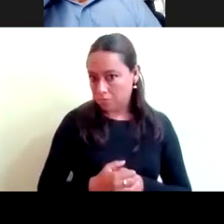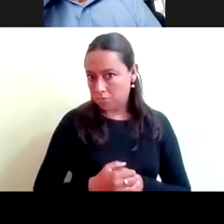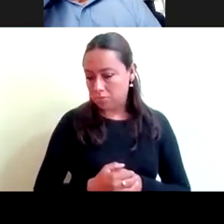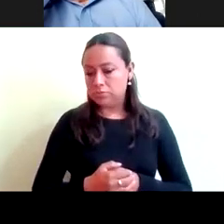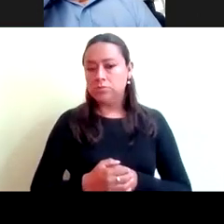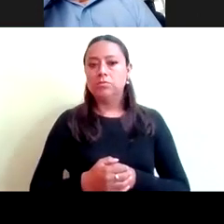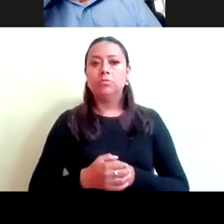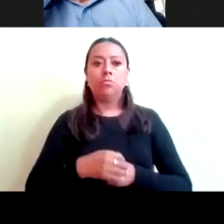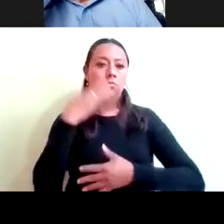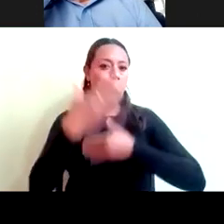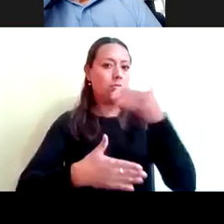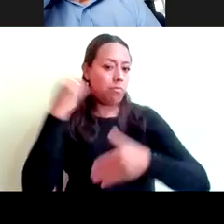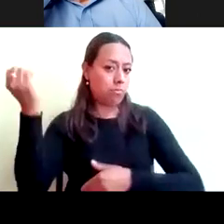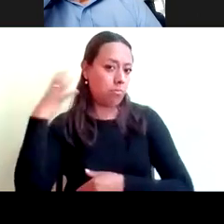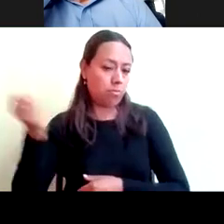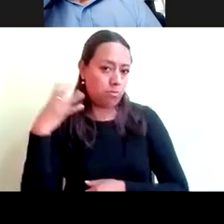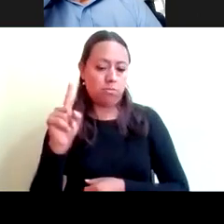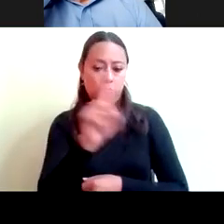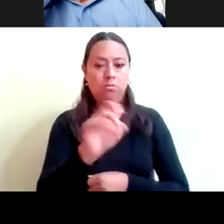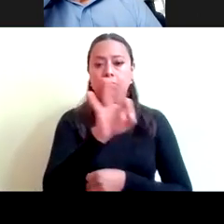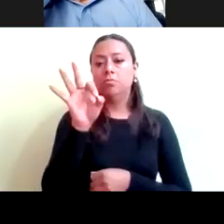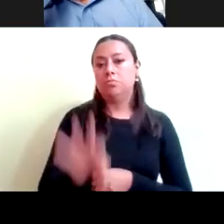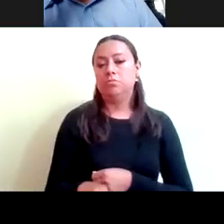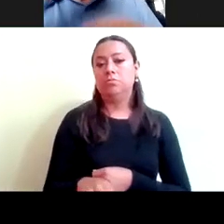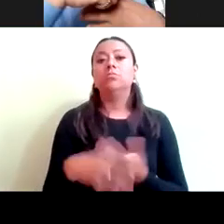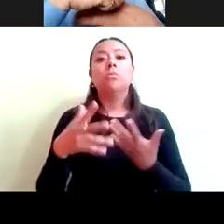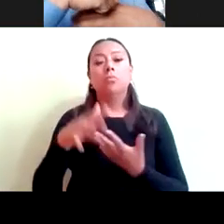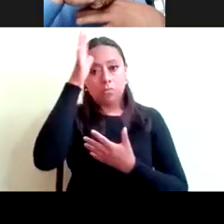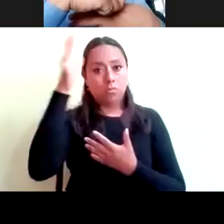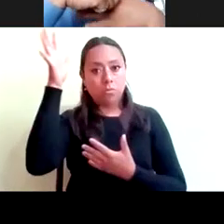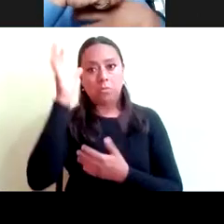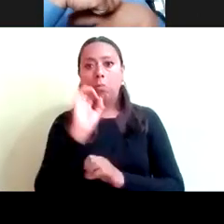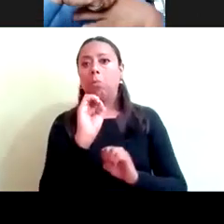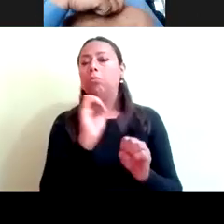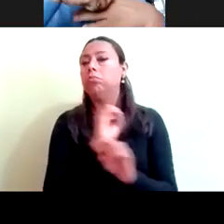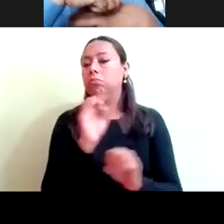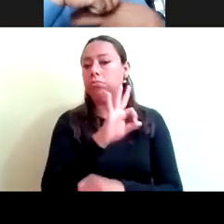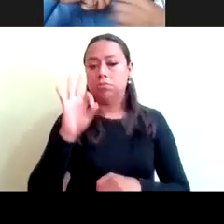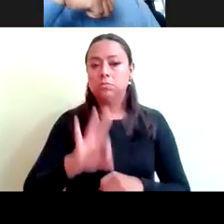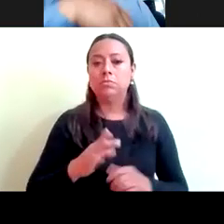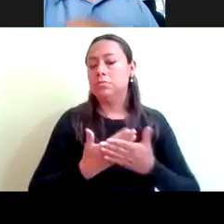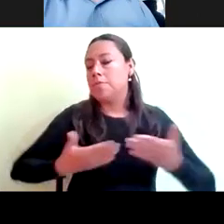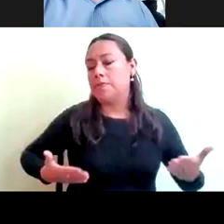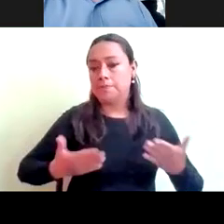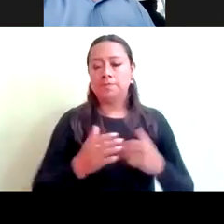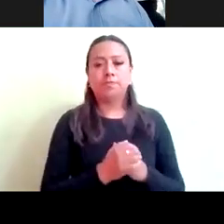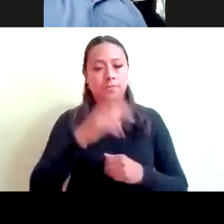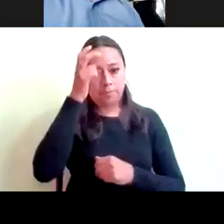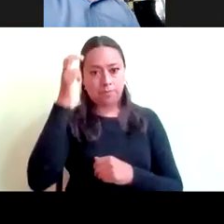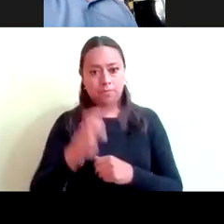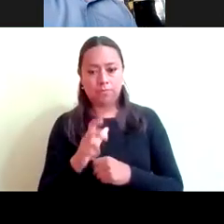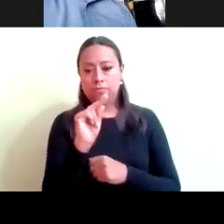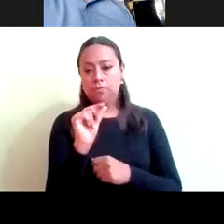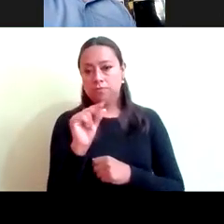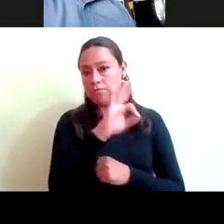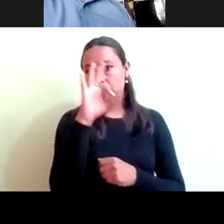es del 0%. ¿Por qué en Miguel Hidalgo, con la fecha del corte a la que han aludido anteriormente, era del 80%